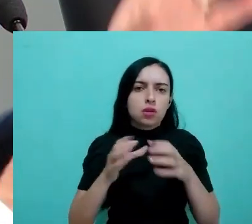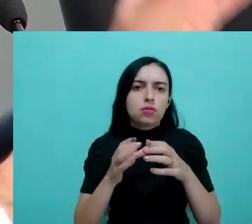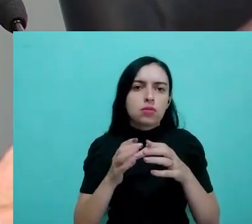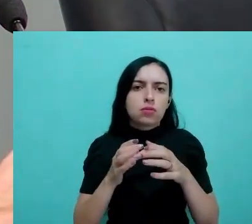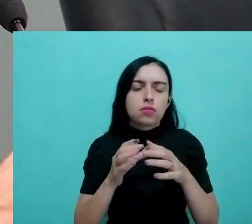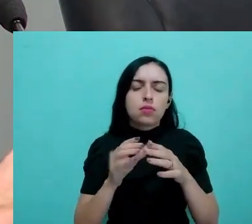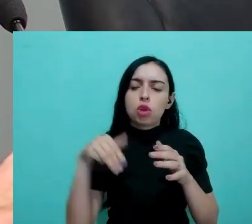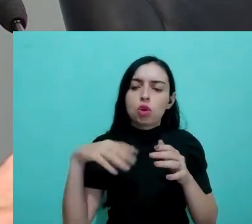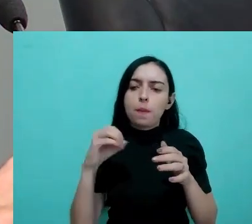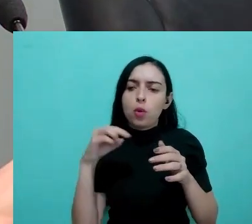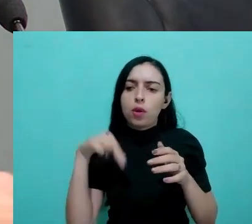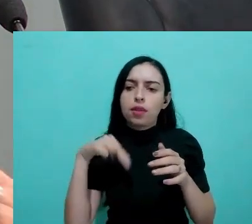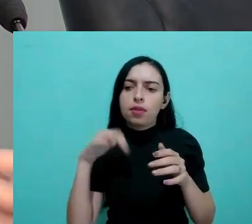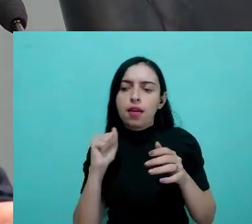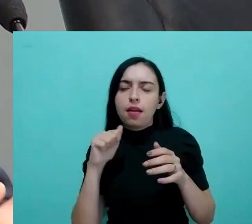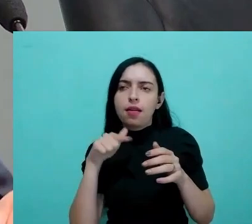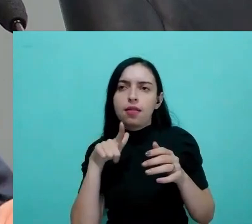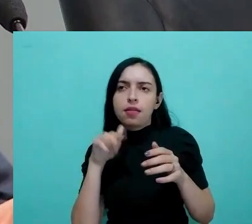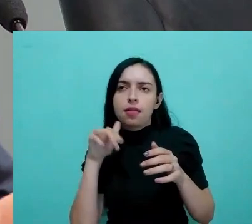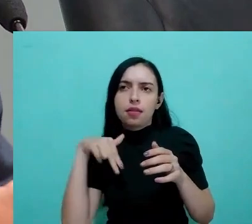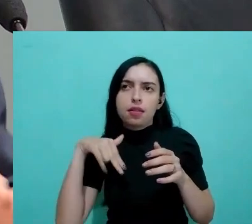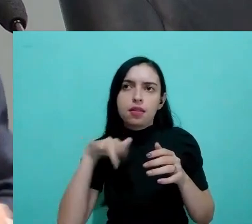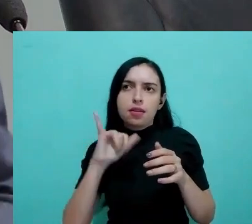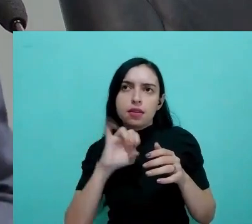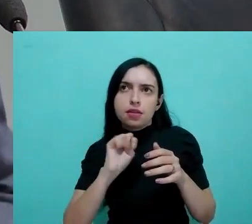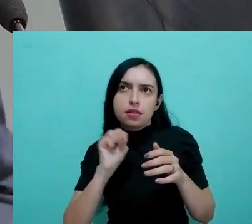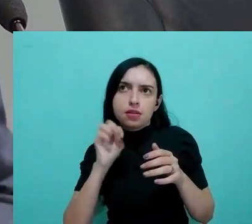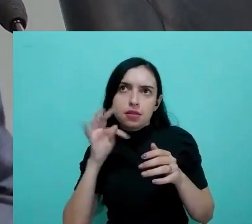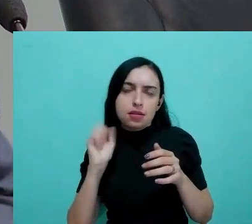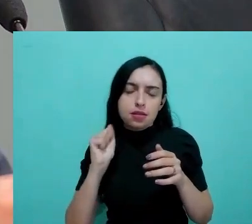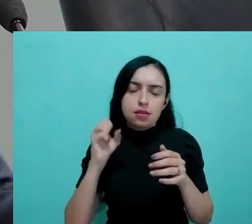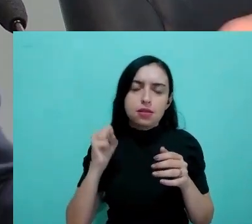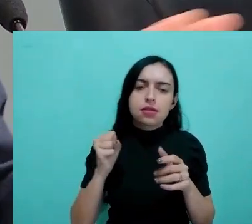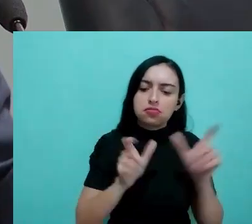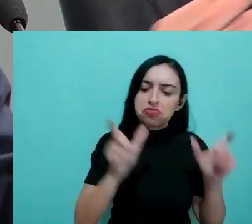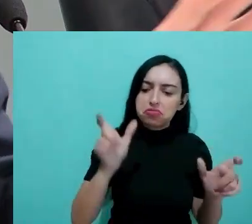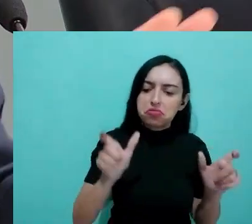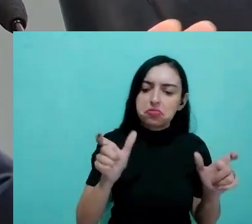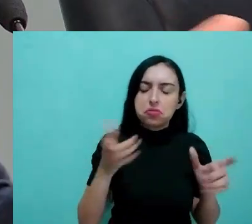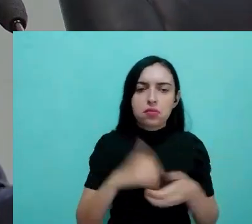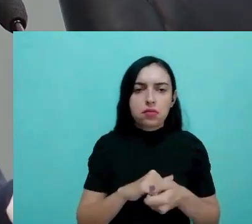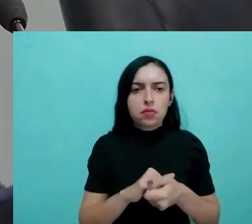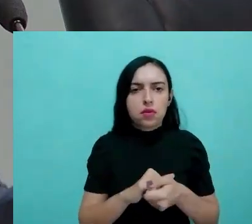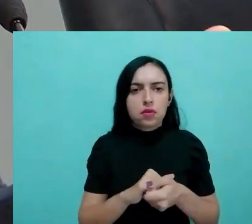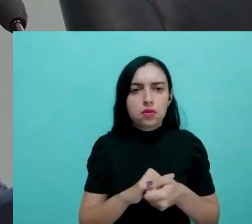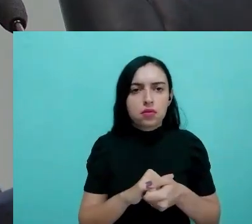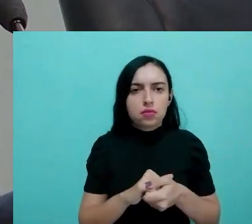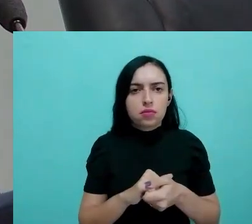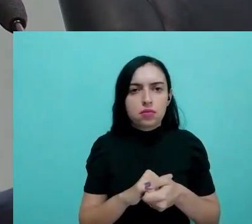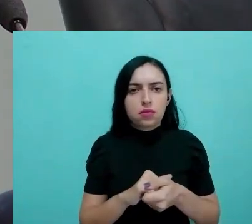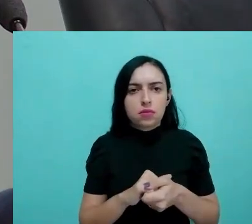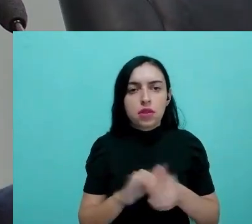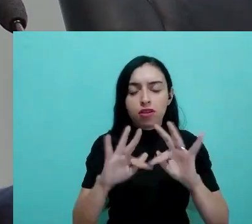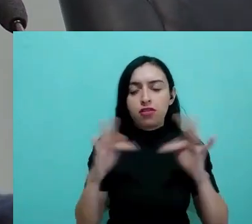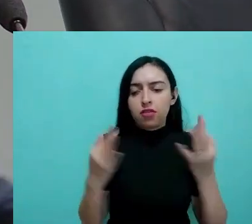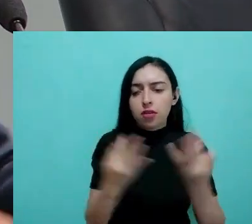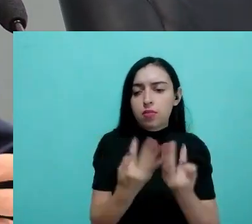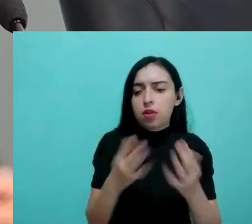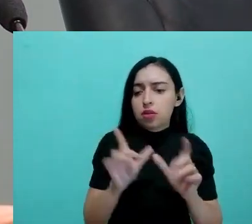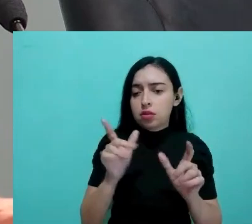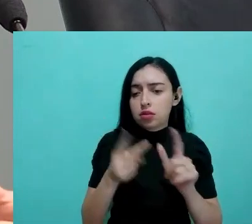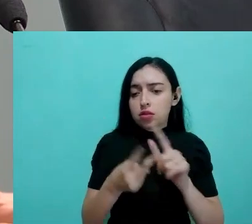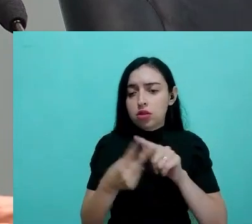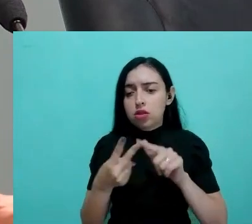monarquistas, legitimistas, monarquistas orleanistas, dos familias de monarquistas,